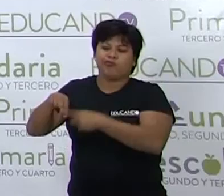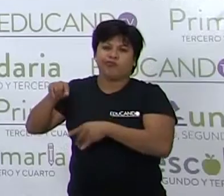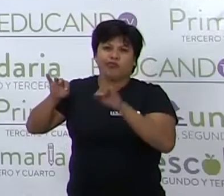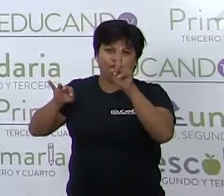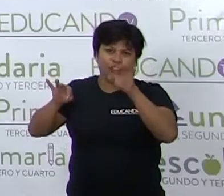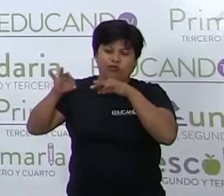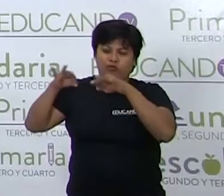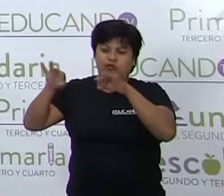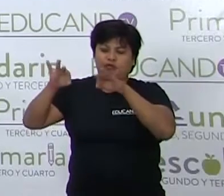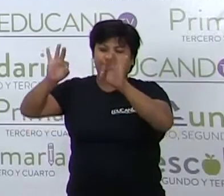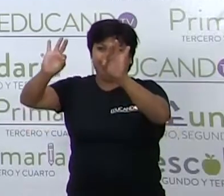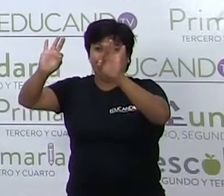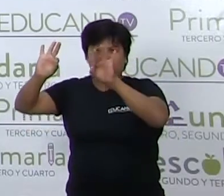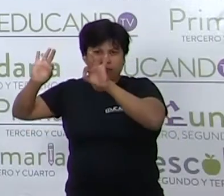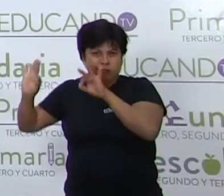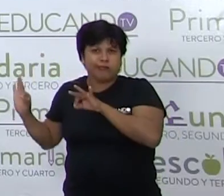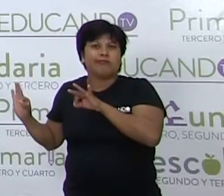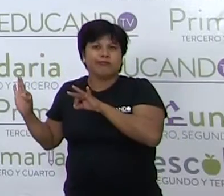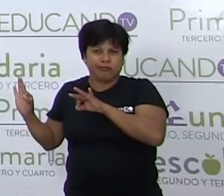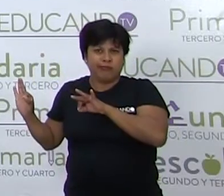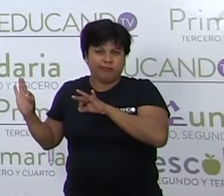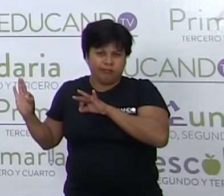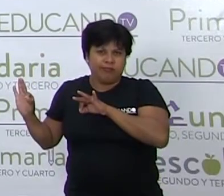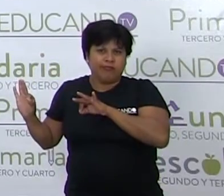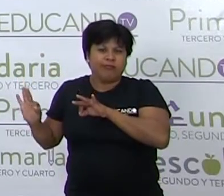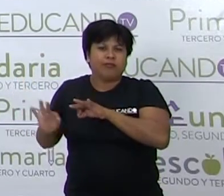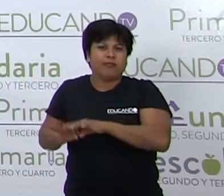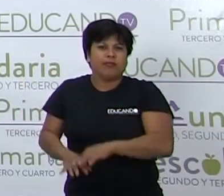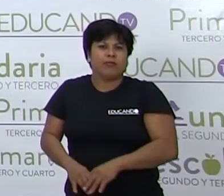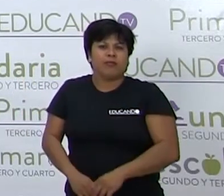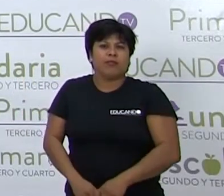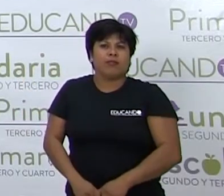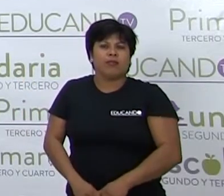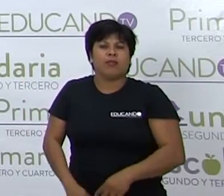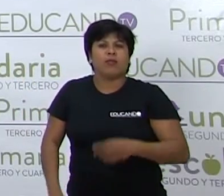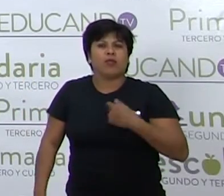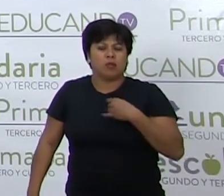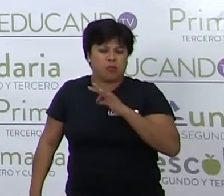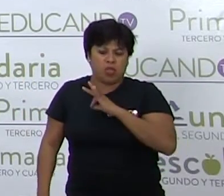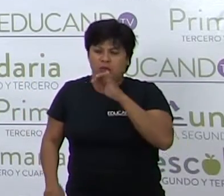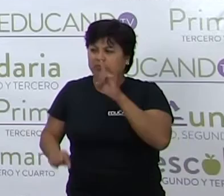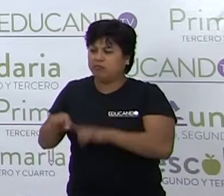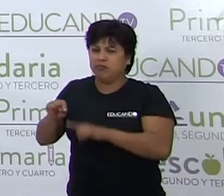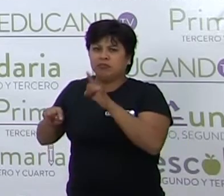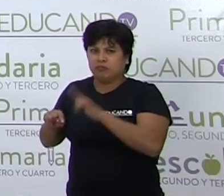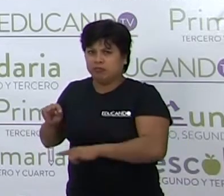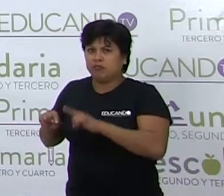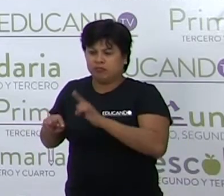de estos triángulos de acá voy a quitar este